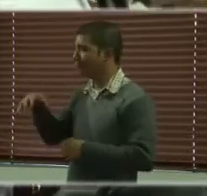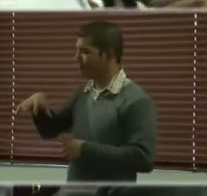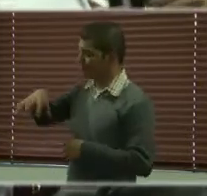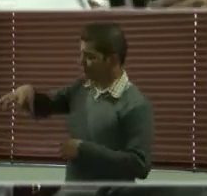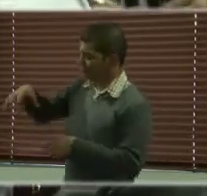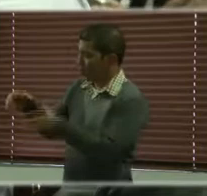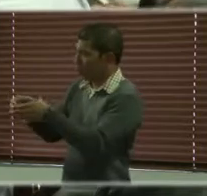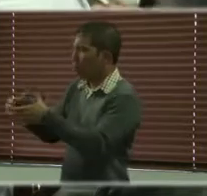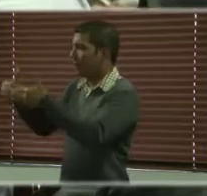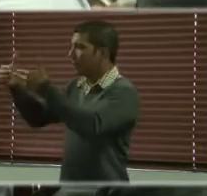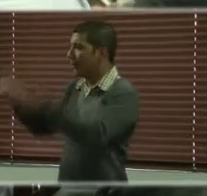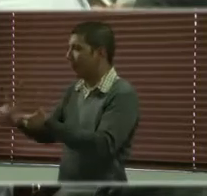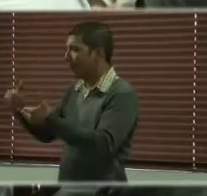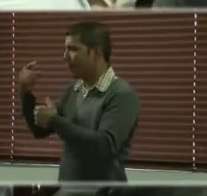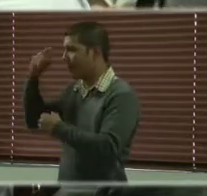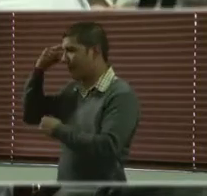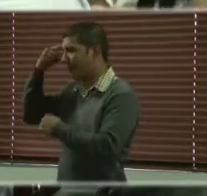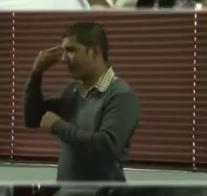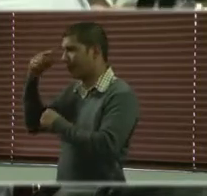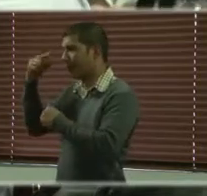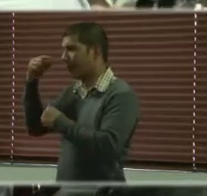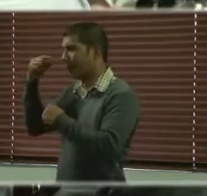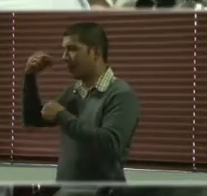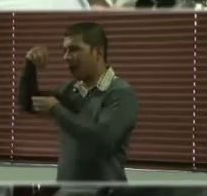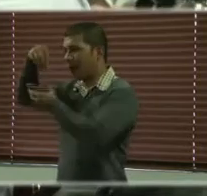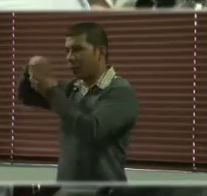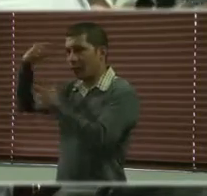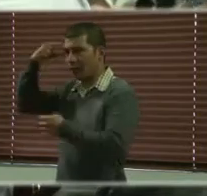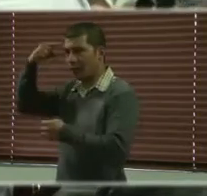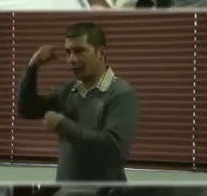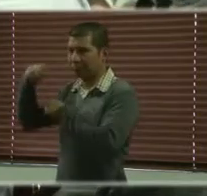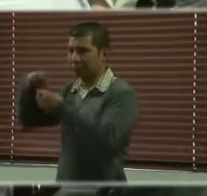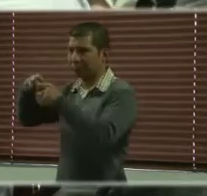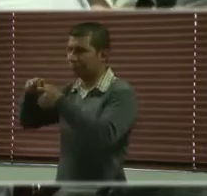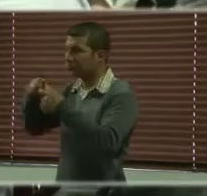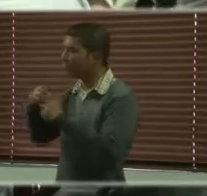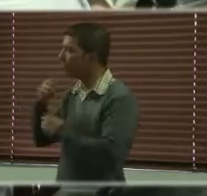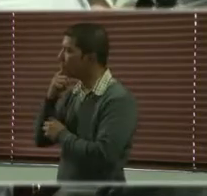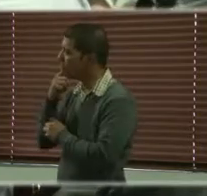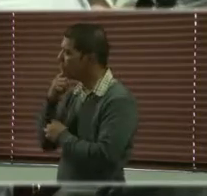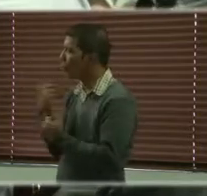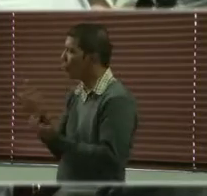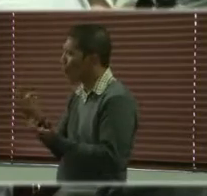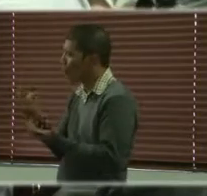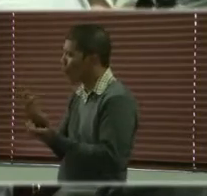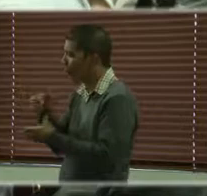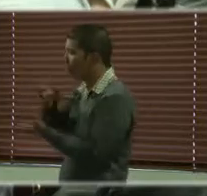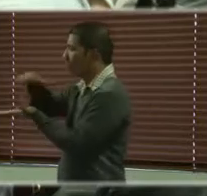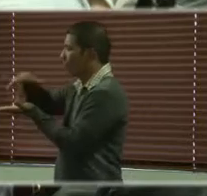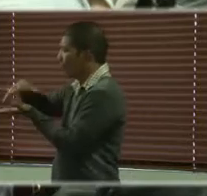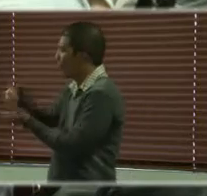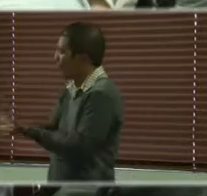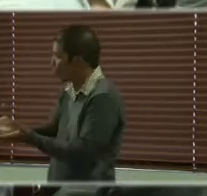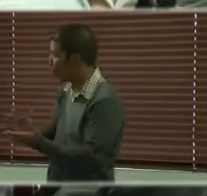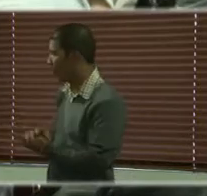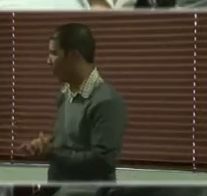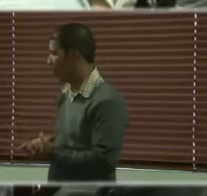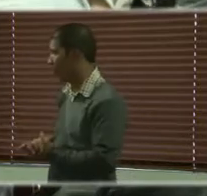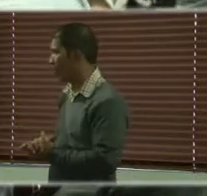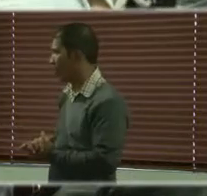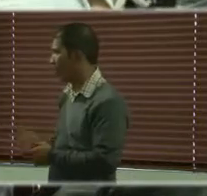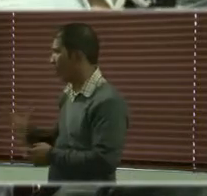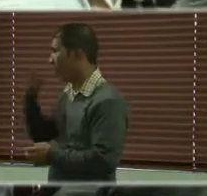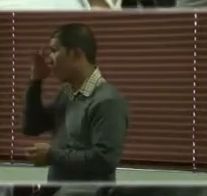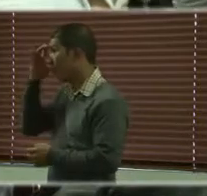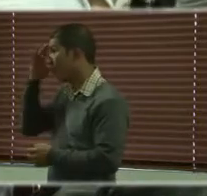o quien Oye su voz como la ponen allí puesto que si vamos a medirlos por por todas las indicaciones